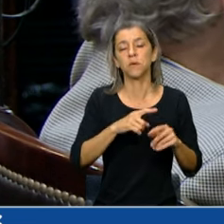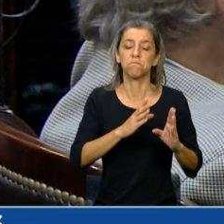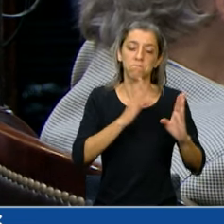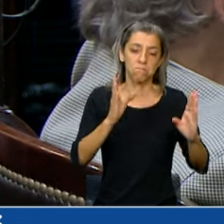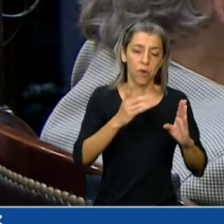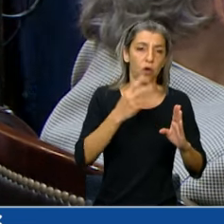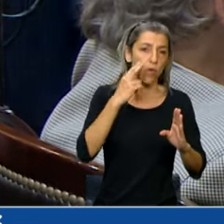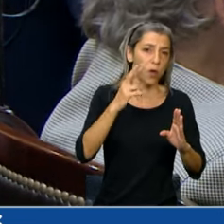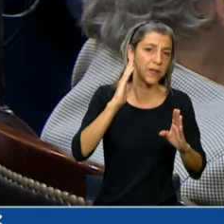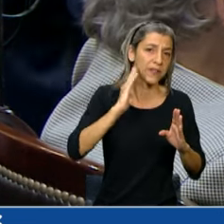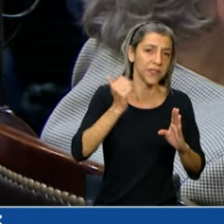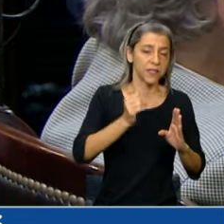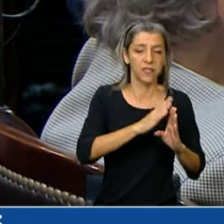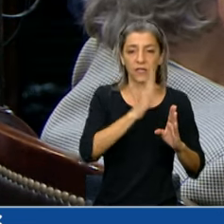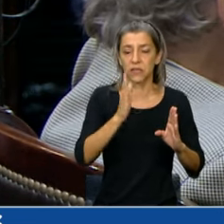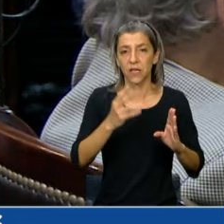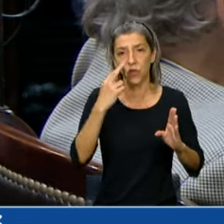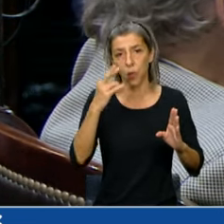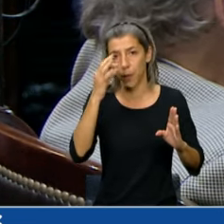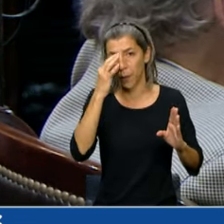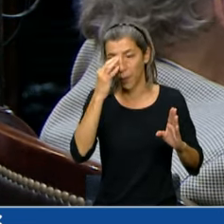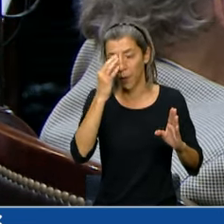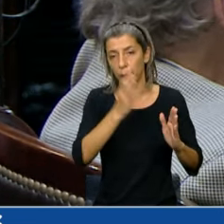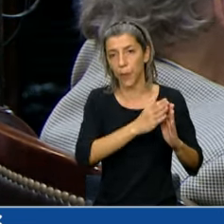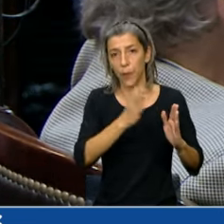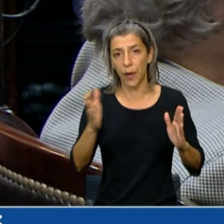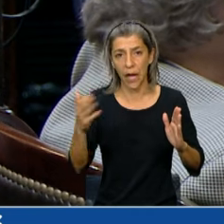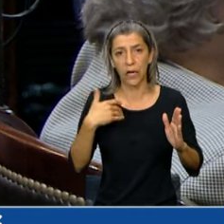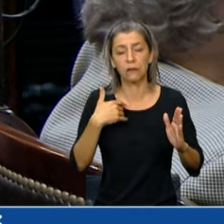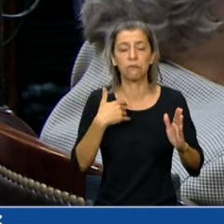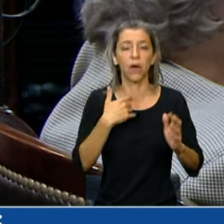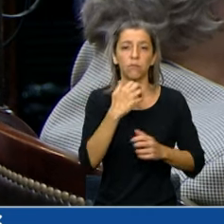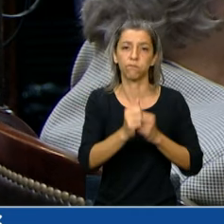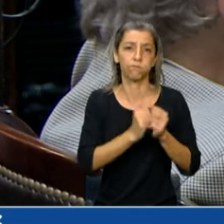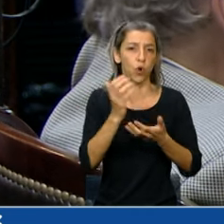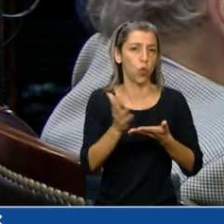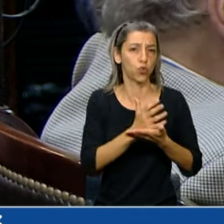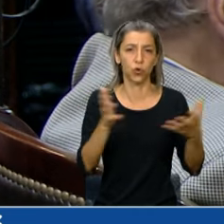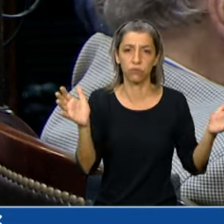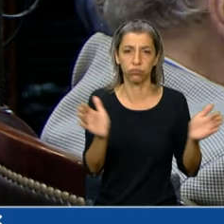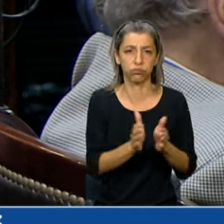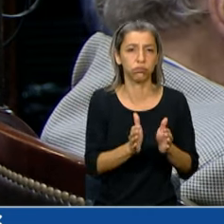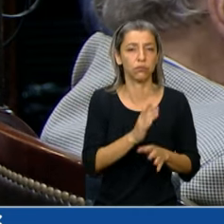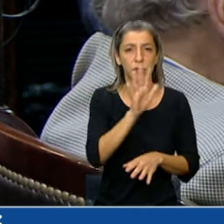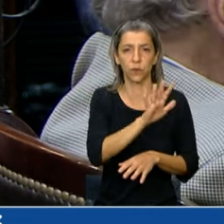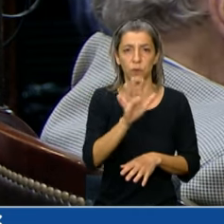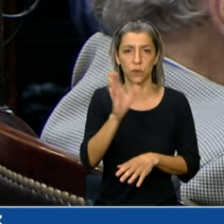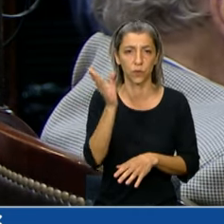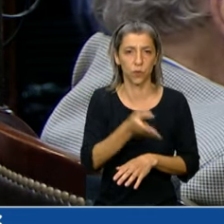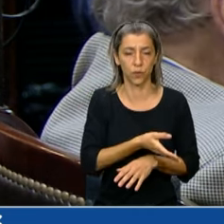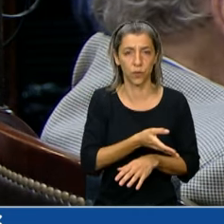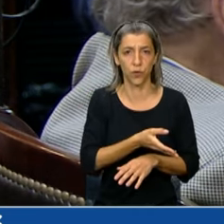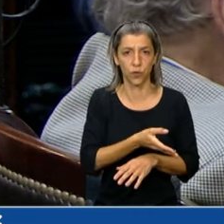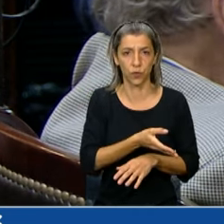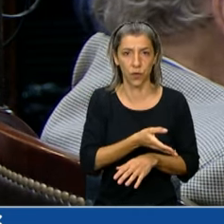2016 y 2020 en la cual el sector cayó en la producción un 5%